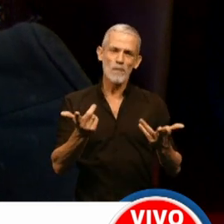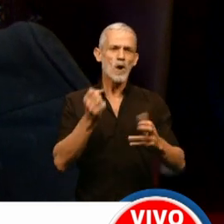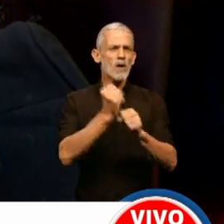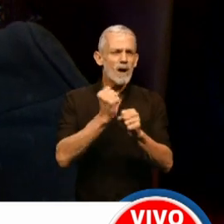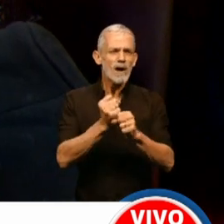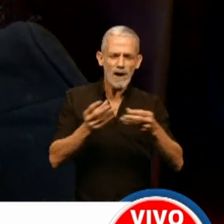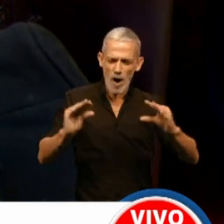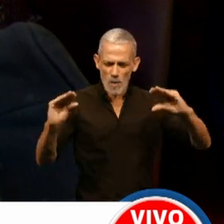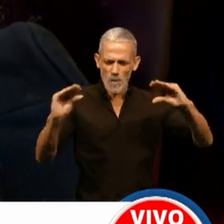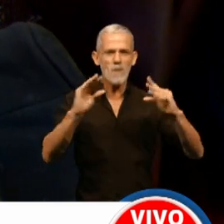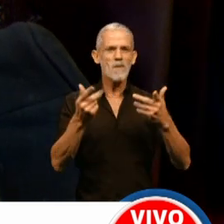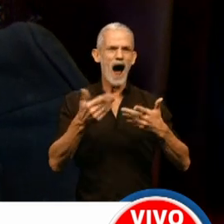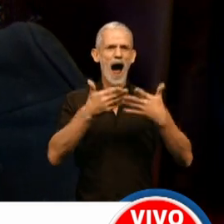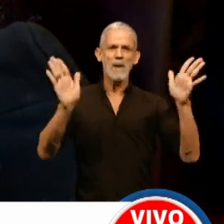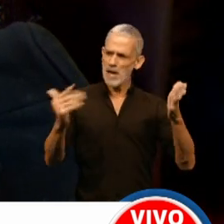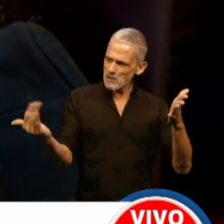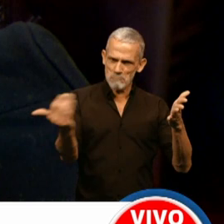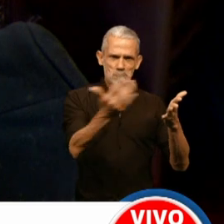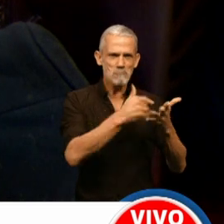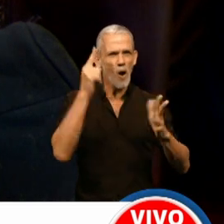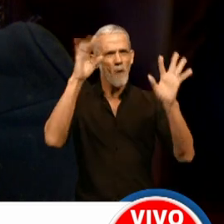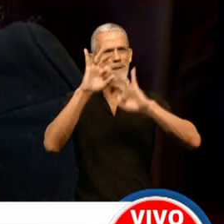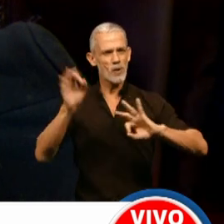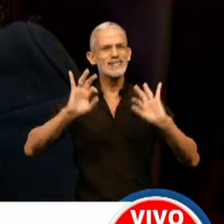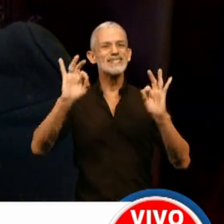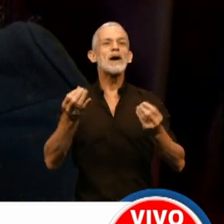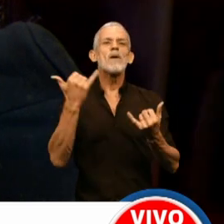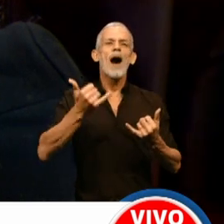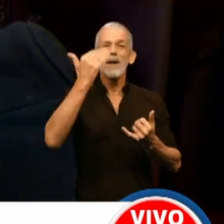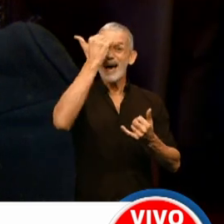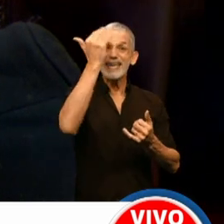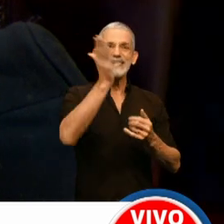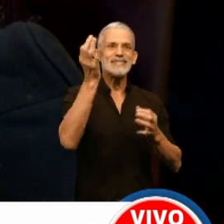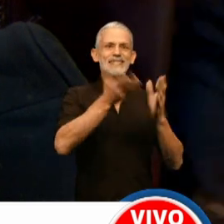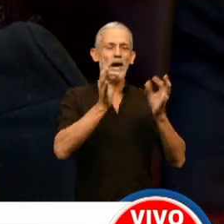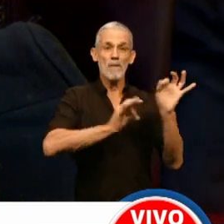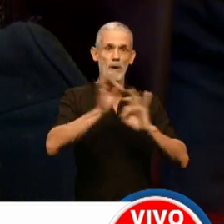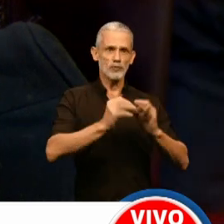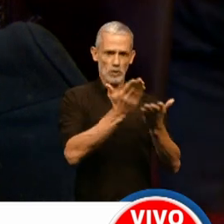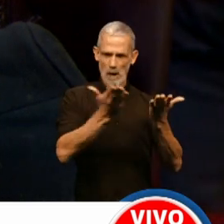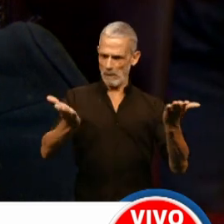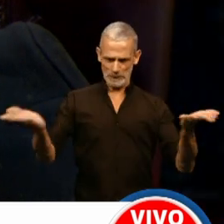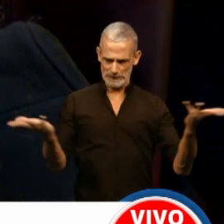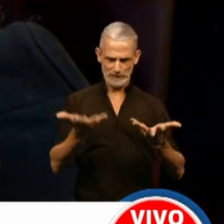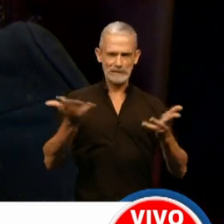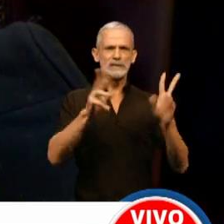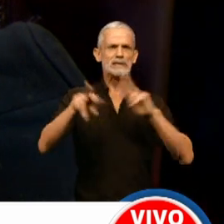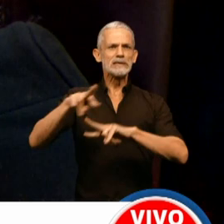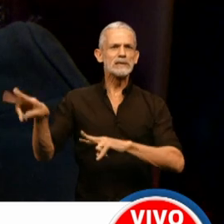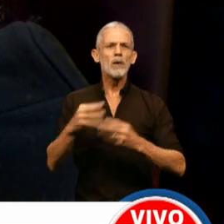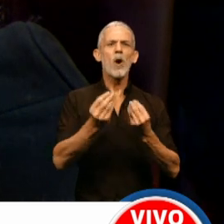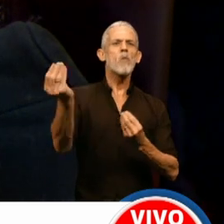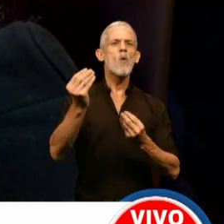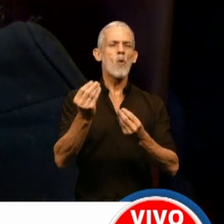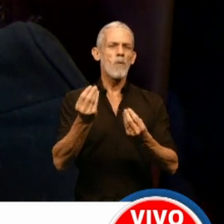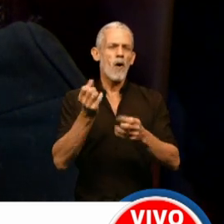construcción homogénea abierta y fascinante sabíamos que había 15 proyectos de ley que de una u otra forma buscaban instaurar el